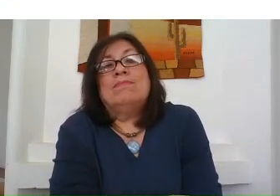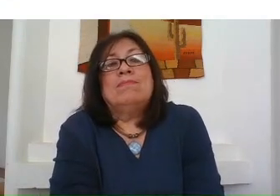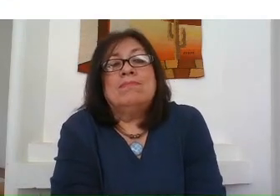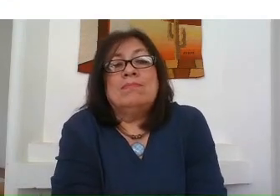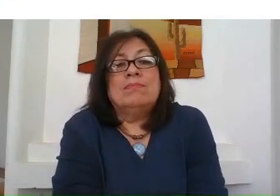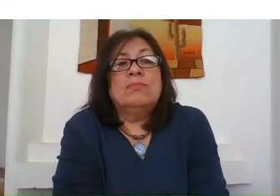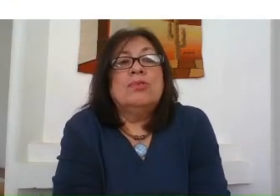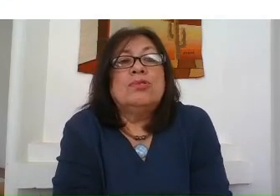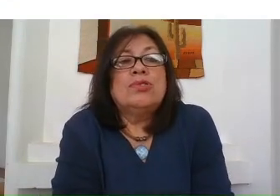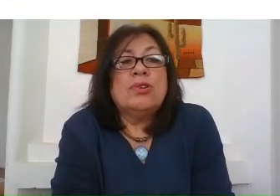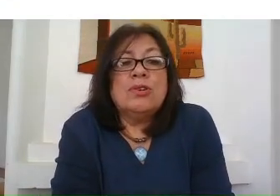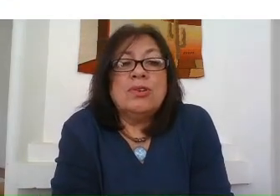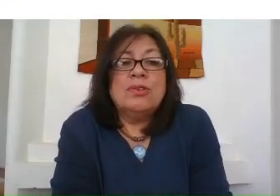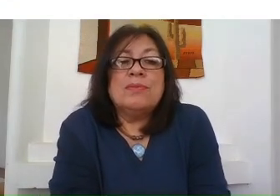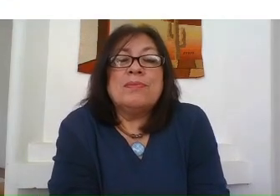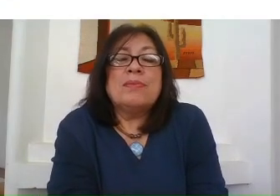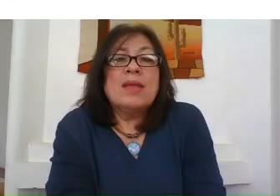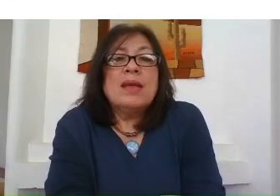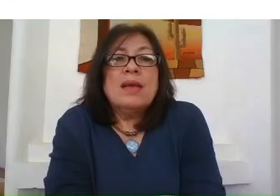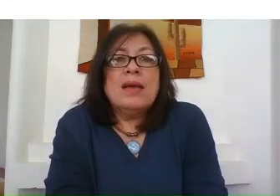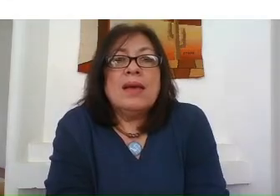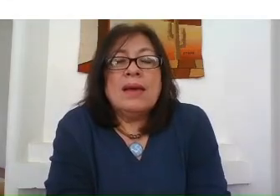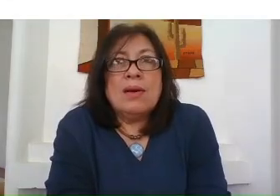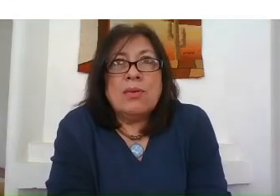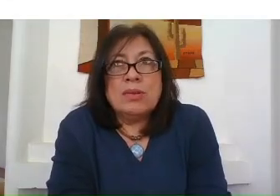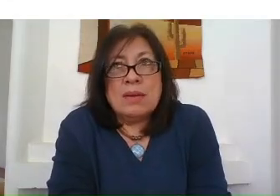deglución, mucho,